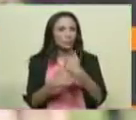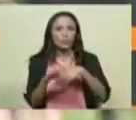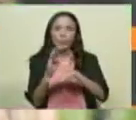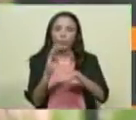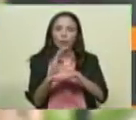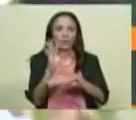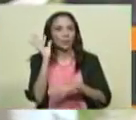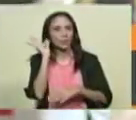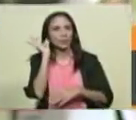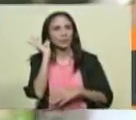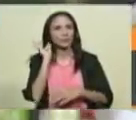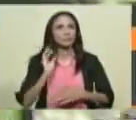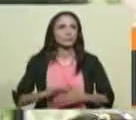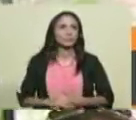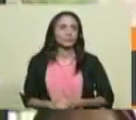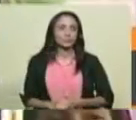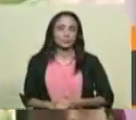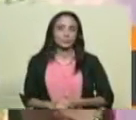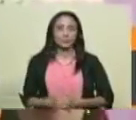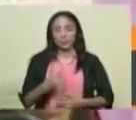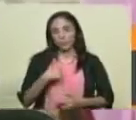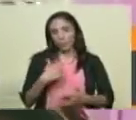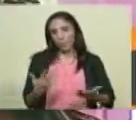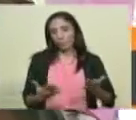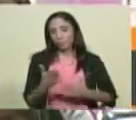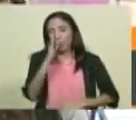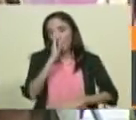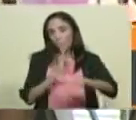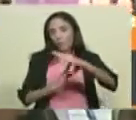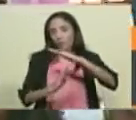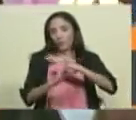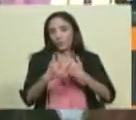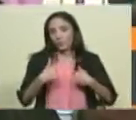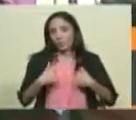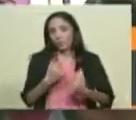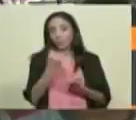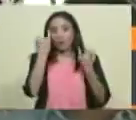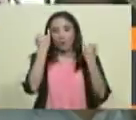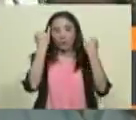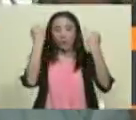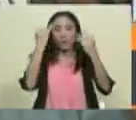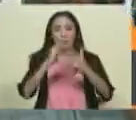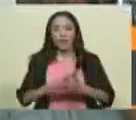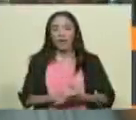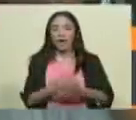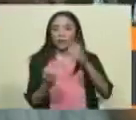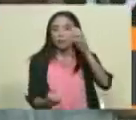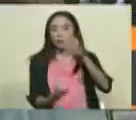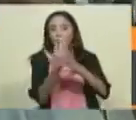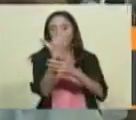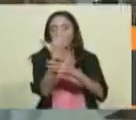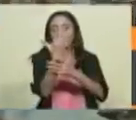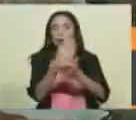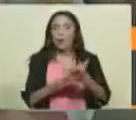Y me ha tocado a mí humildemente ser el fundador de la Unión Nacional de Mujeres, una